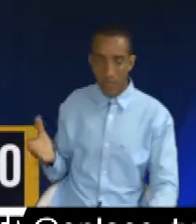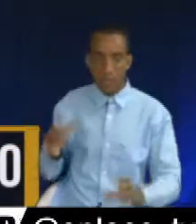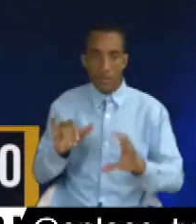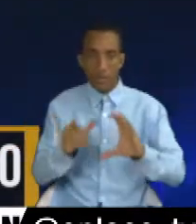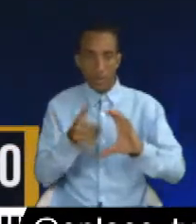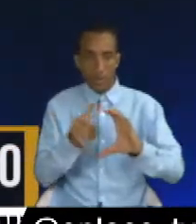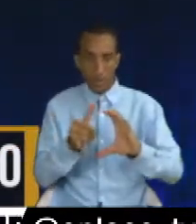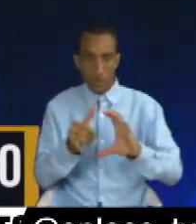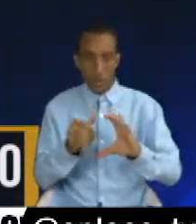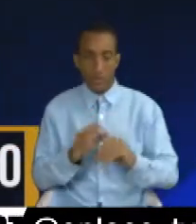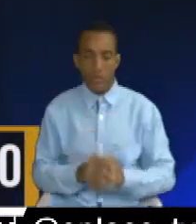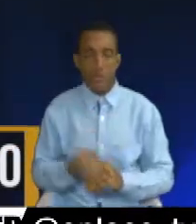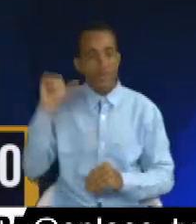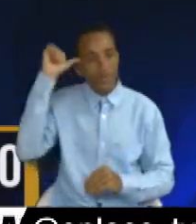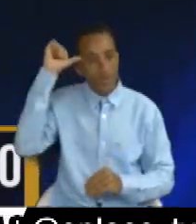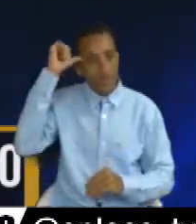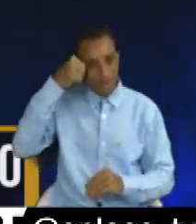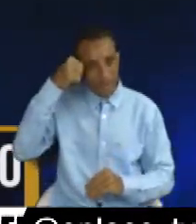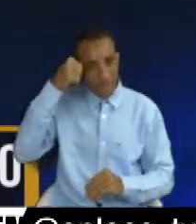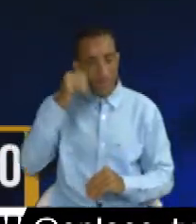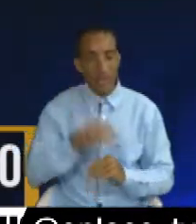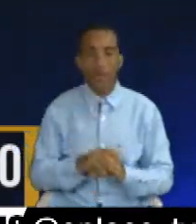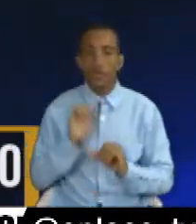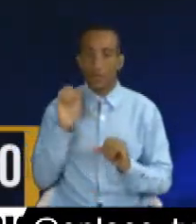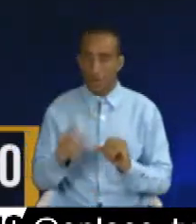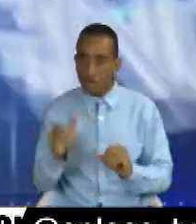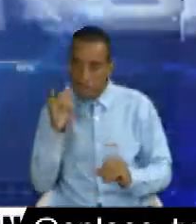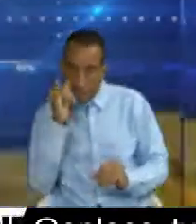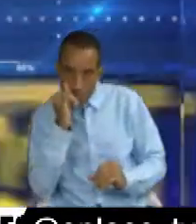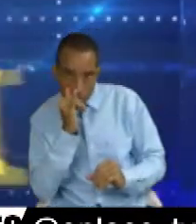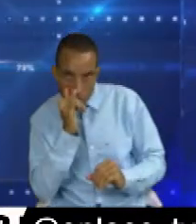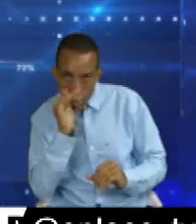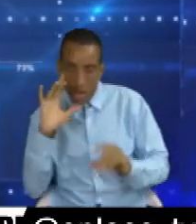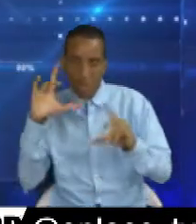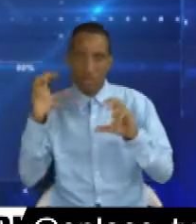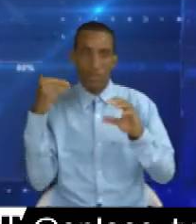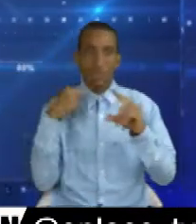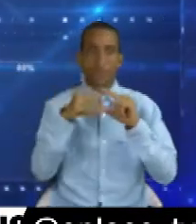322-305-2920. Recuerde que ahora usted es nuestro reportero ciudadano.